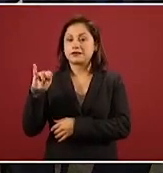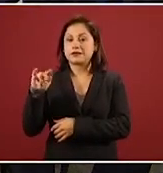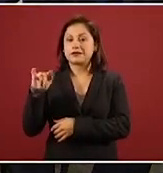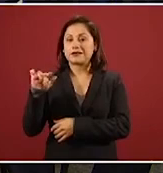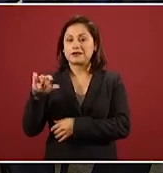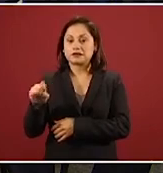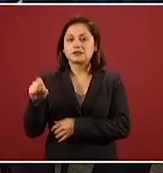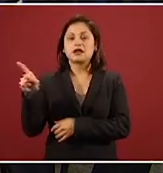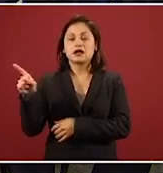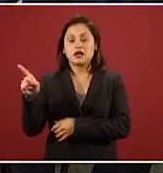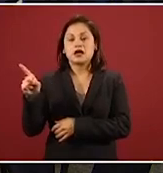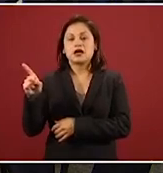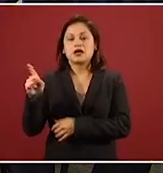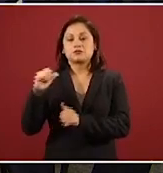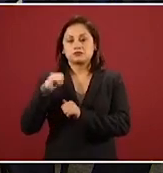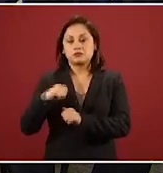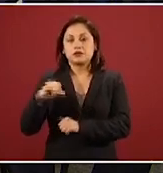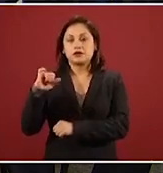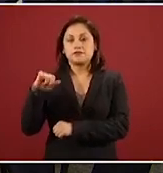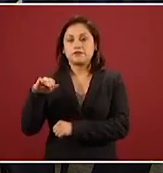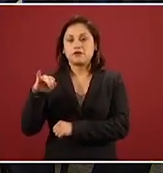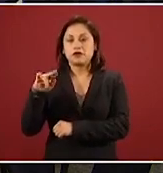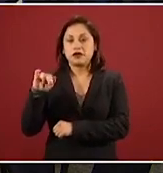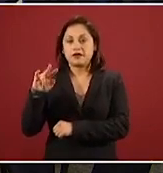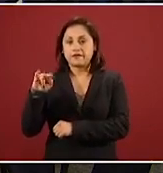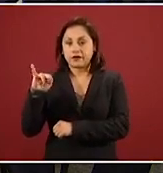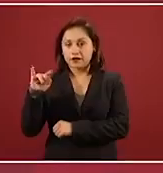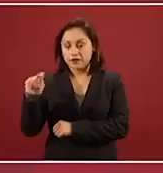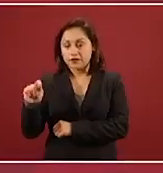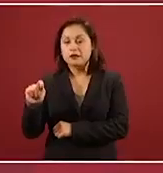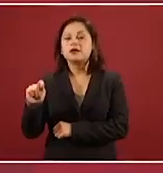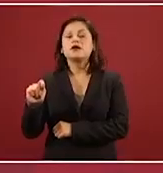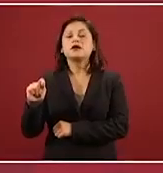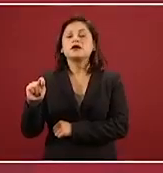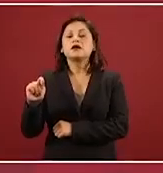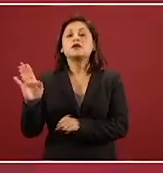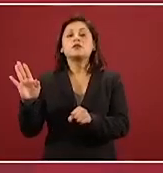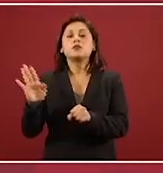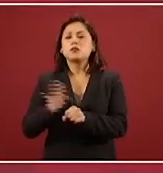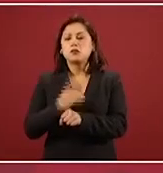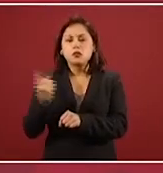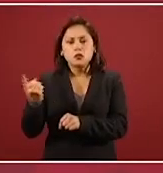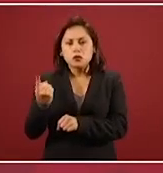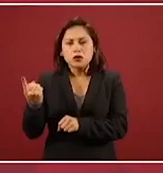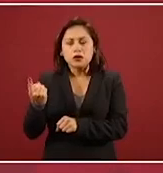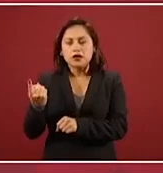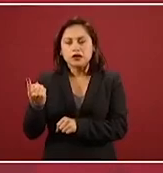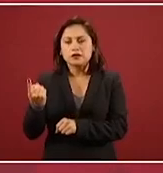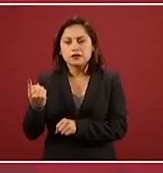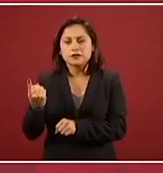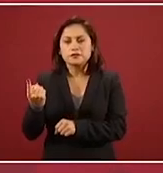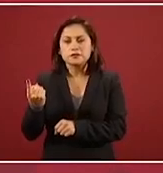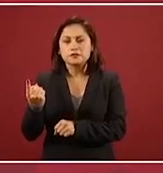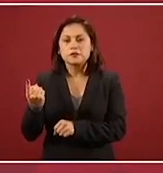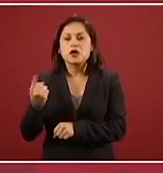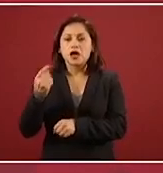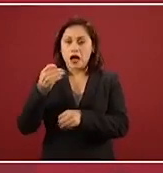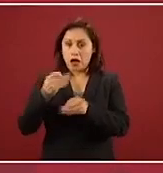vamos a hacer también un llamado a las